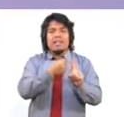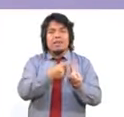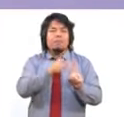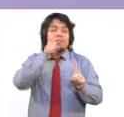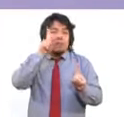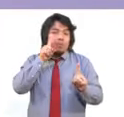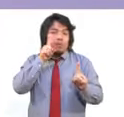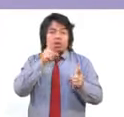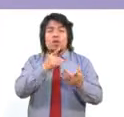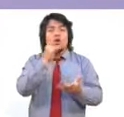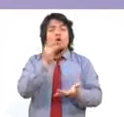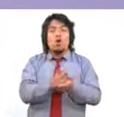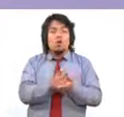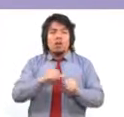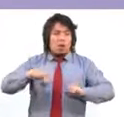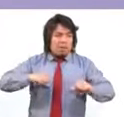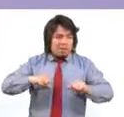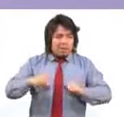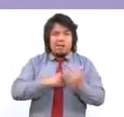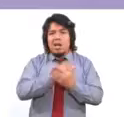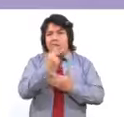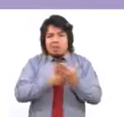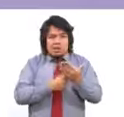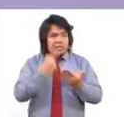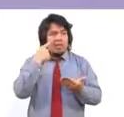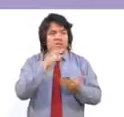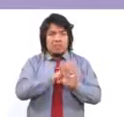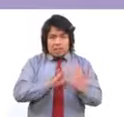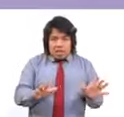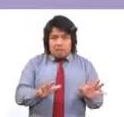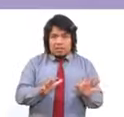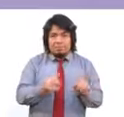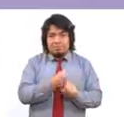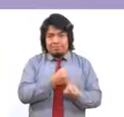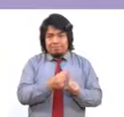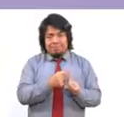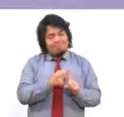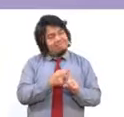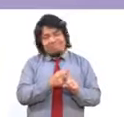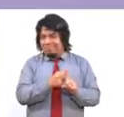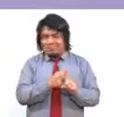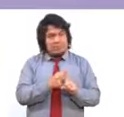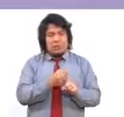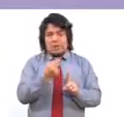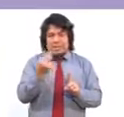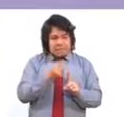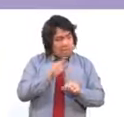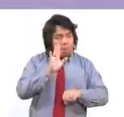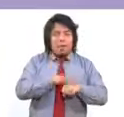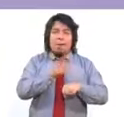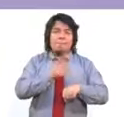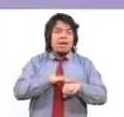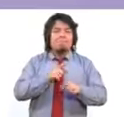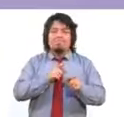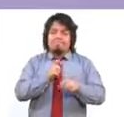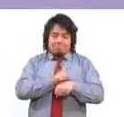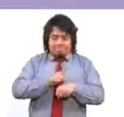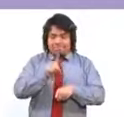son las acciones vinculadas al tema de la violencia, sino realmente la lucha continua porque las